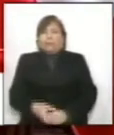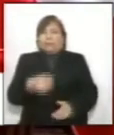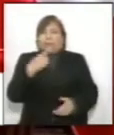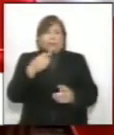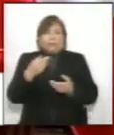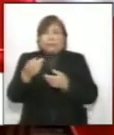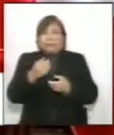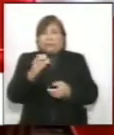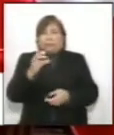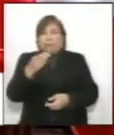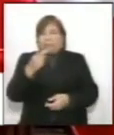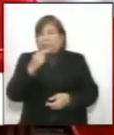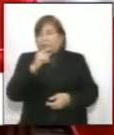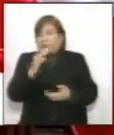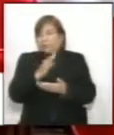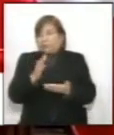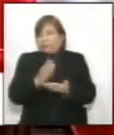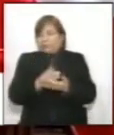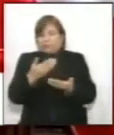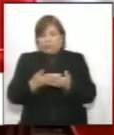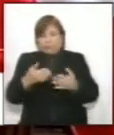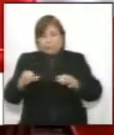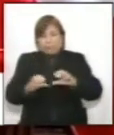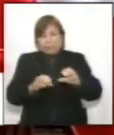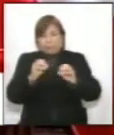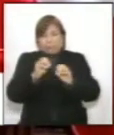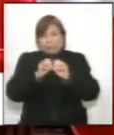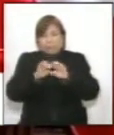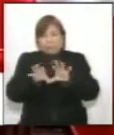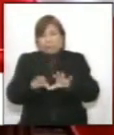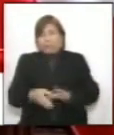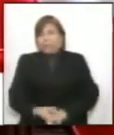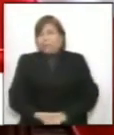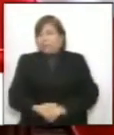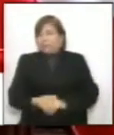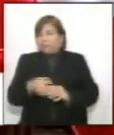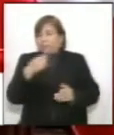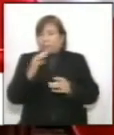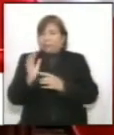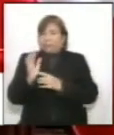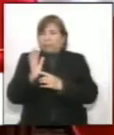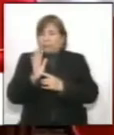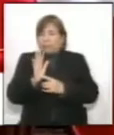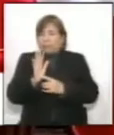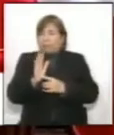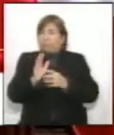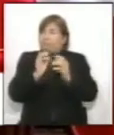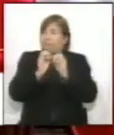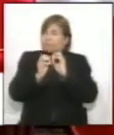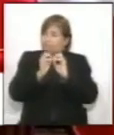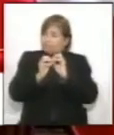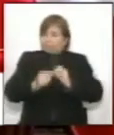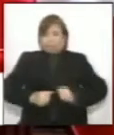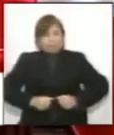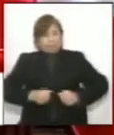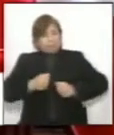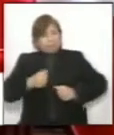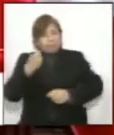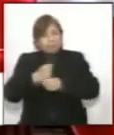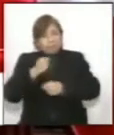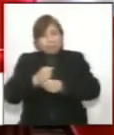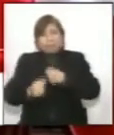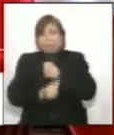chantajes, ni estamos con prebendas. Estamos actuando de una manera transparente. Y eso lo venimos demostrando, arriesgando nuestras vidas, de nuestros trabajadores, de